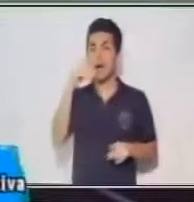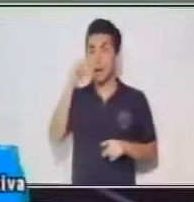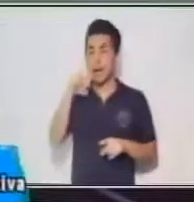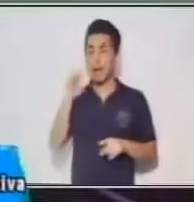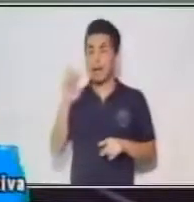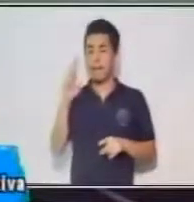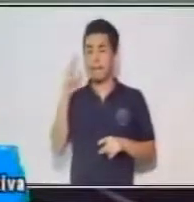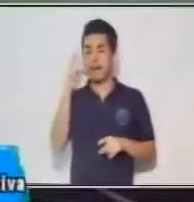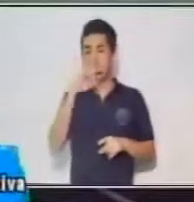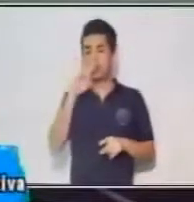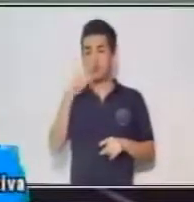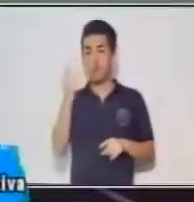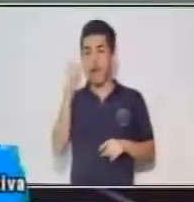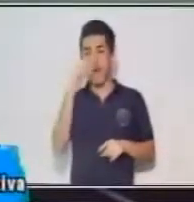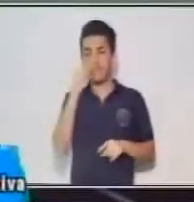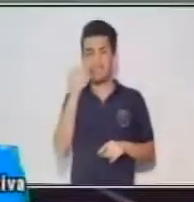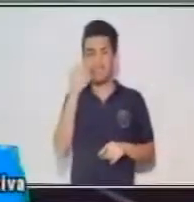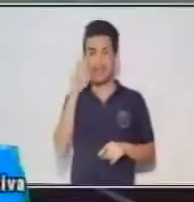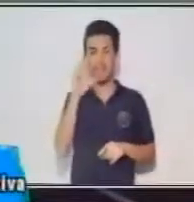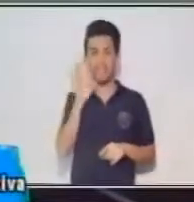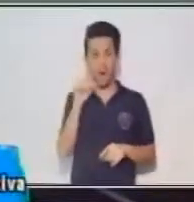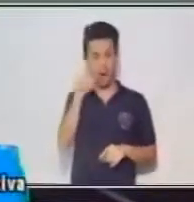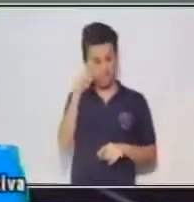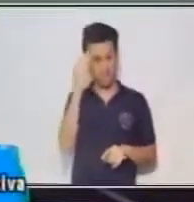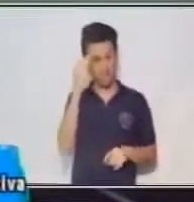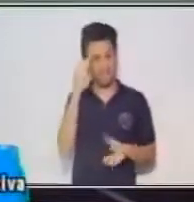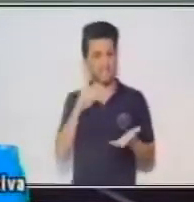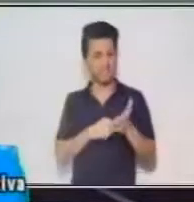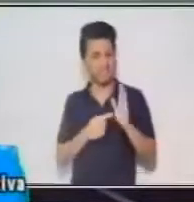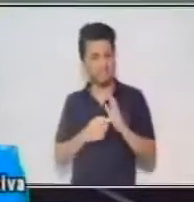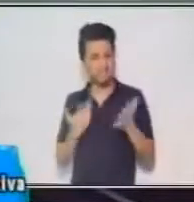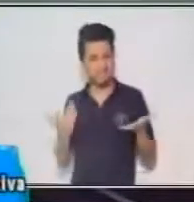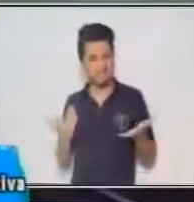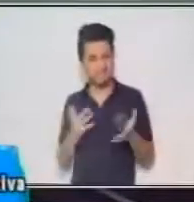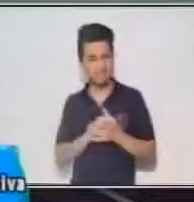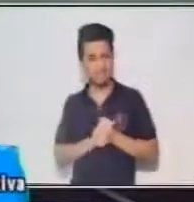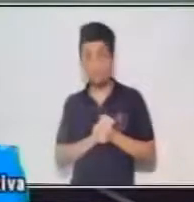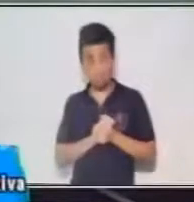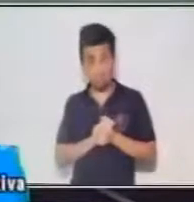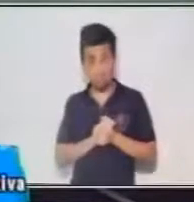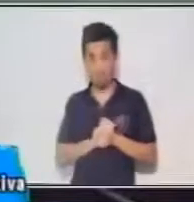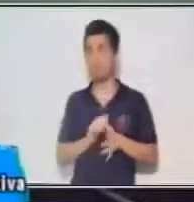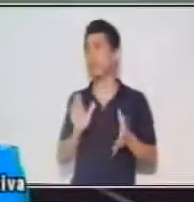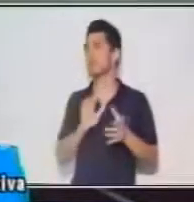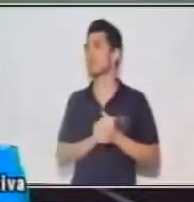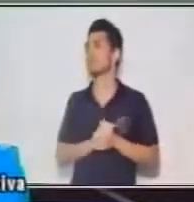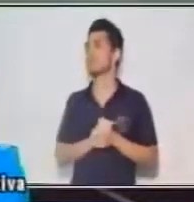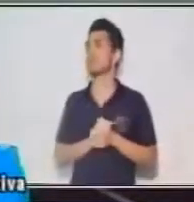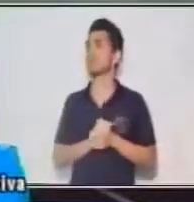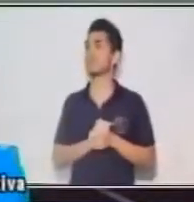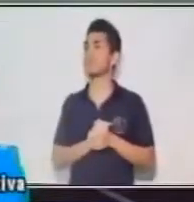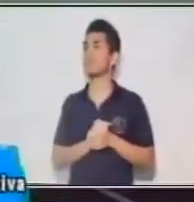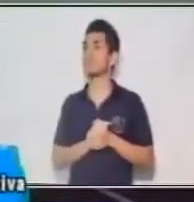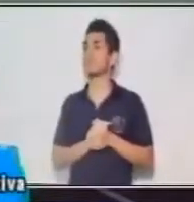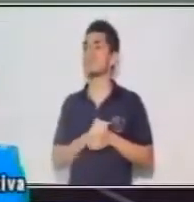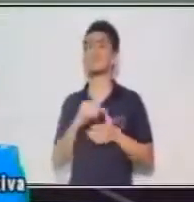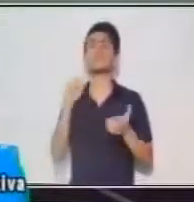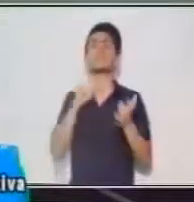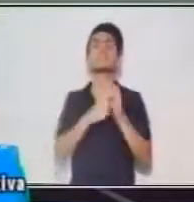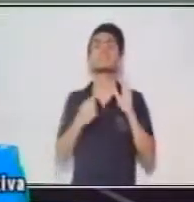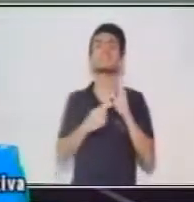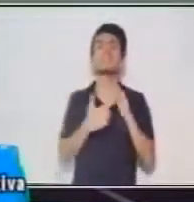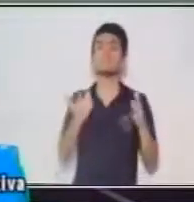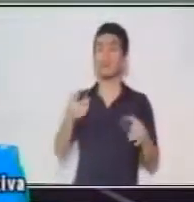¿Tú sabes qué es un texto persuasivo? ¿No? Bien. ¿Qué significa la